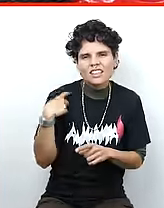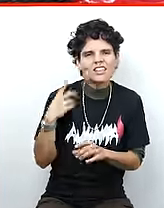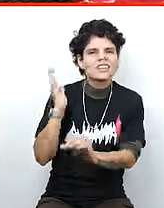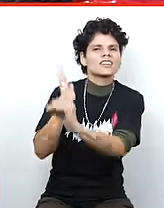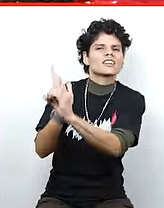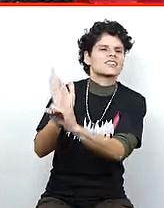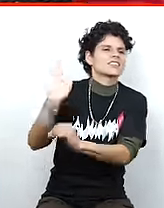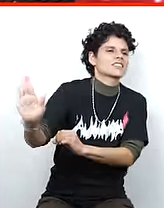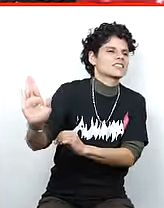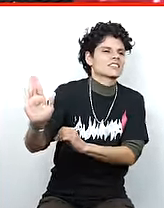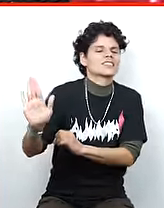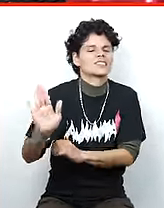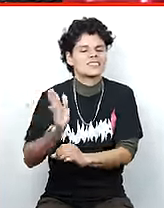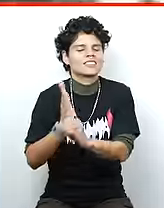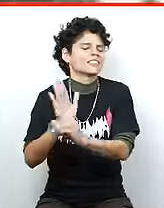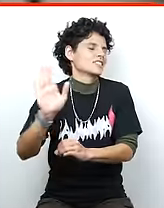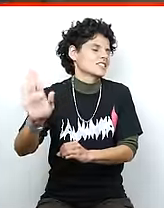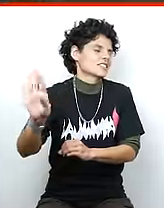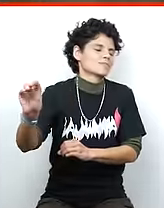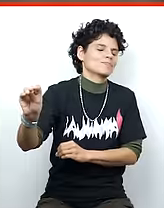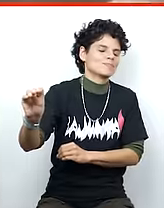Ah.